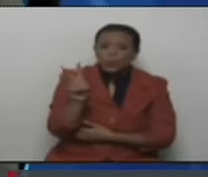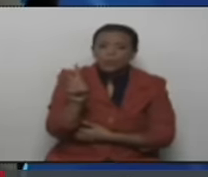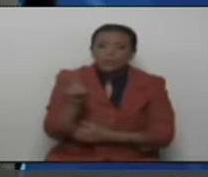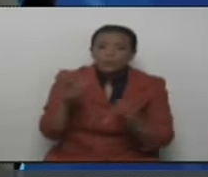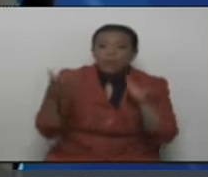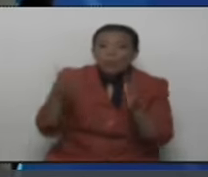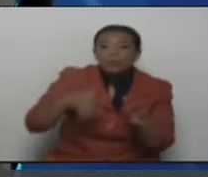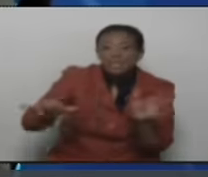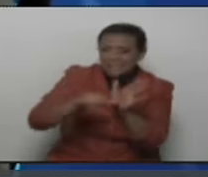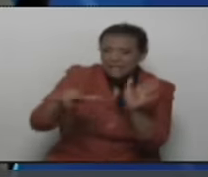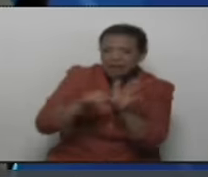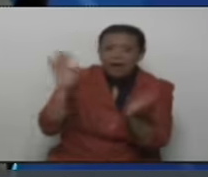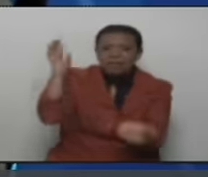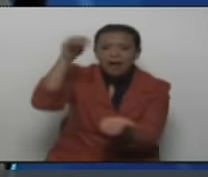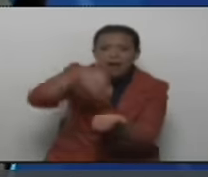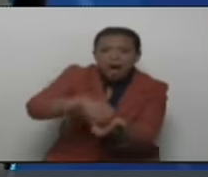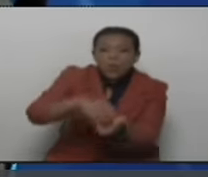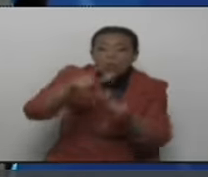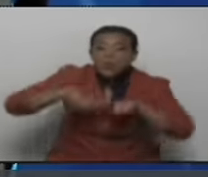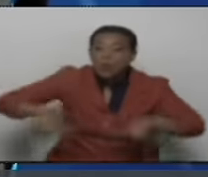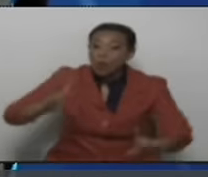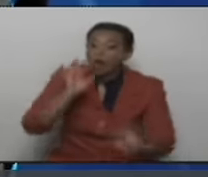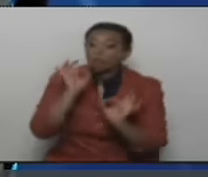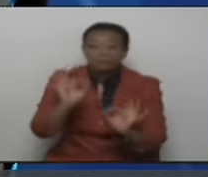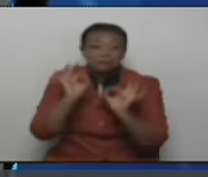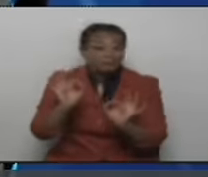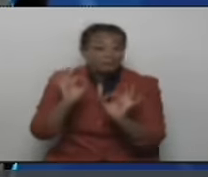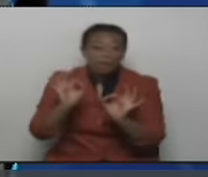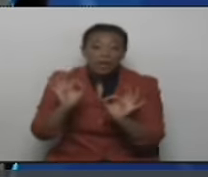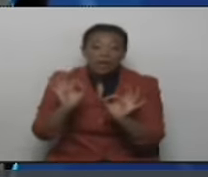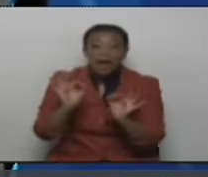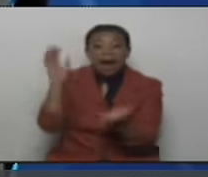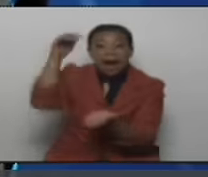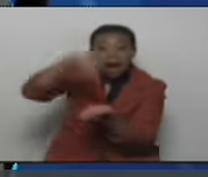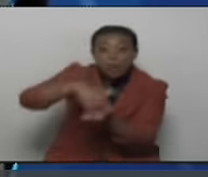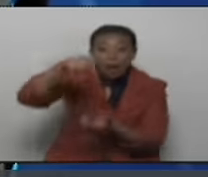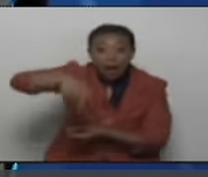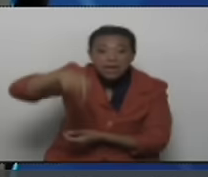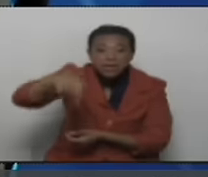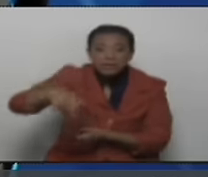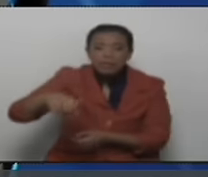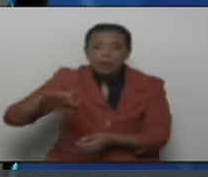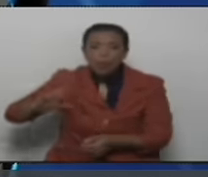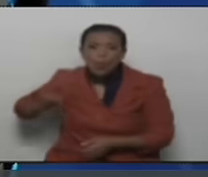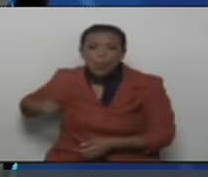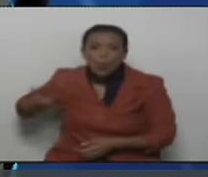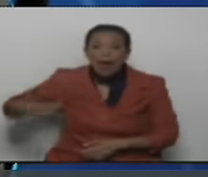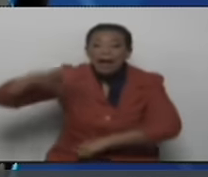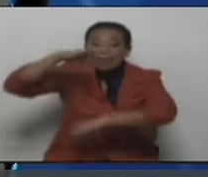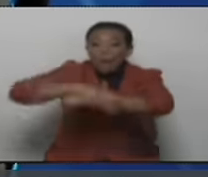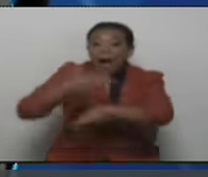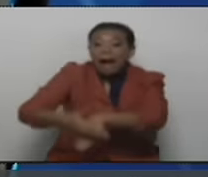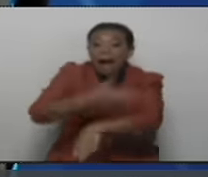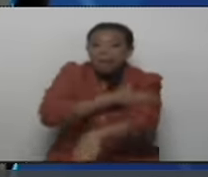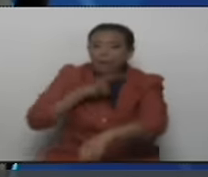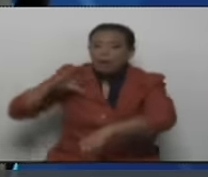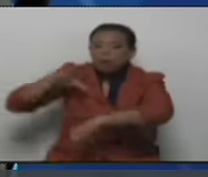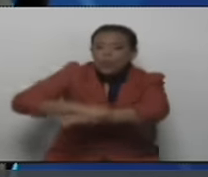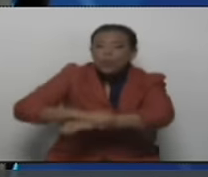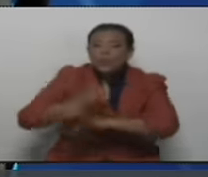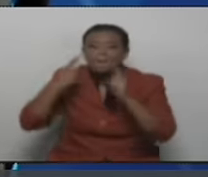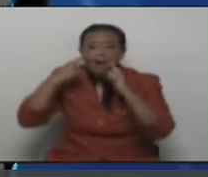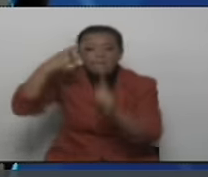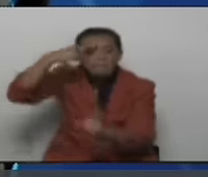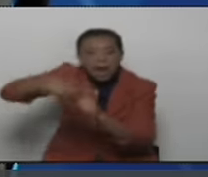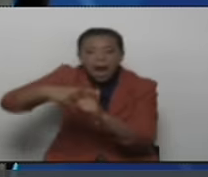Aragua. Es uno de los lugares, precisamente en Aragua, porque él venía, cuando es capturado, se estaba moviendo de manera